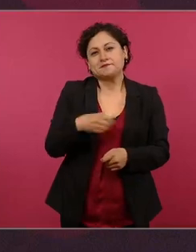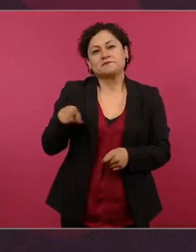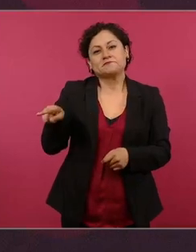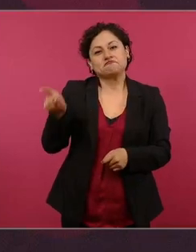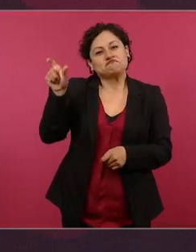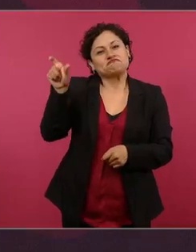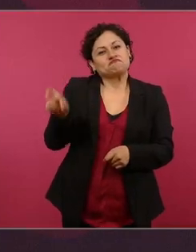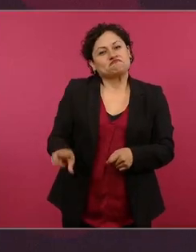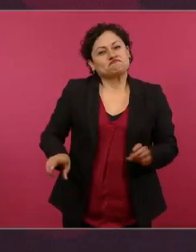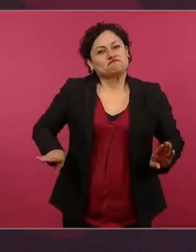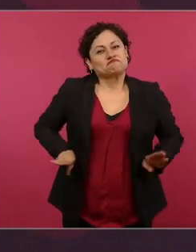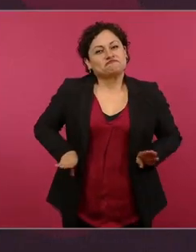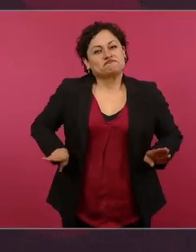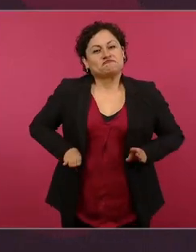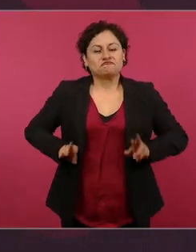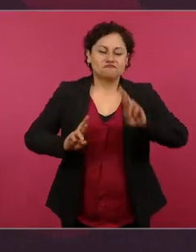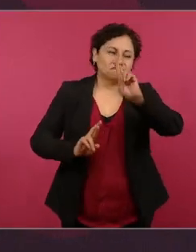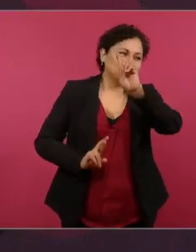revolucionaria.